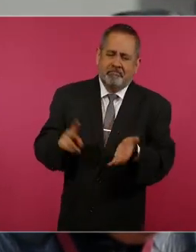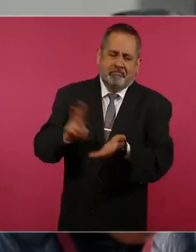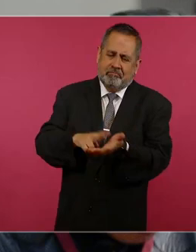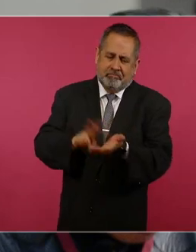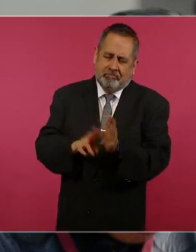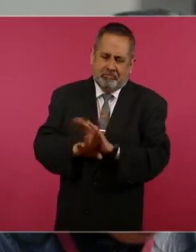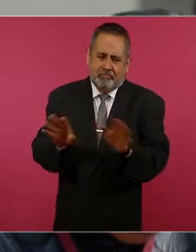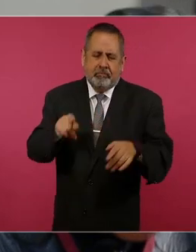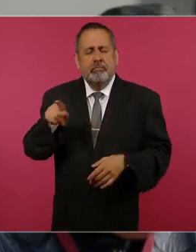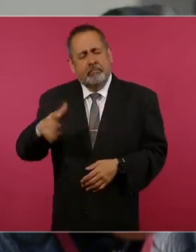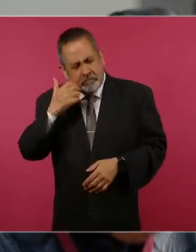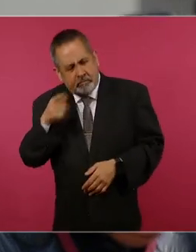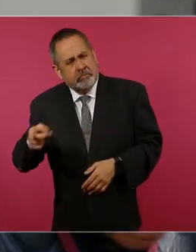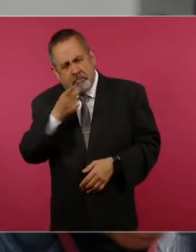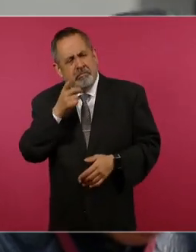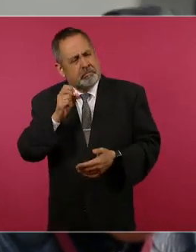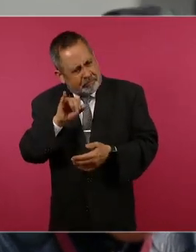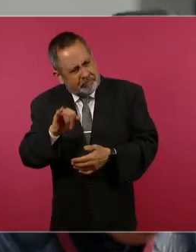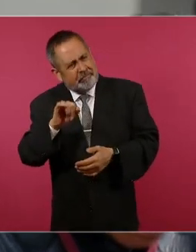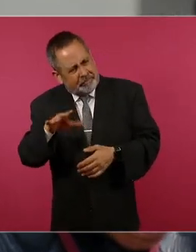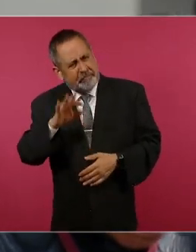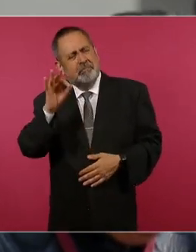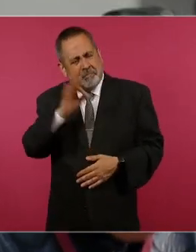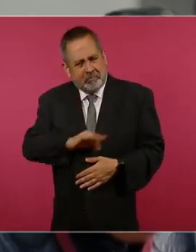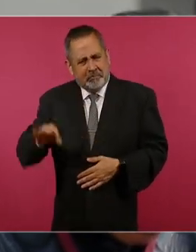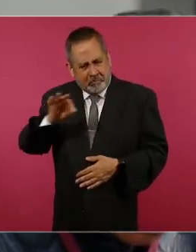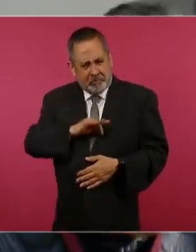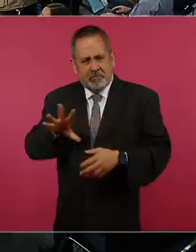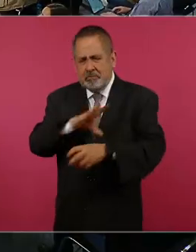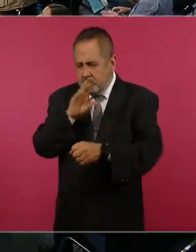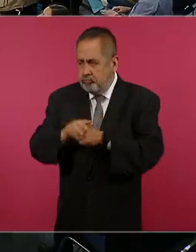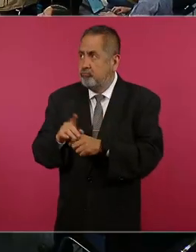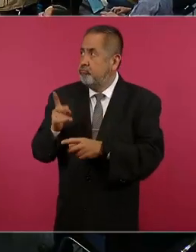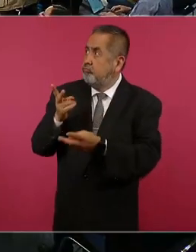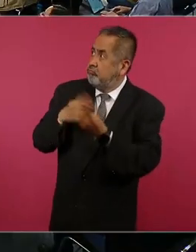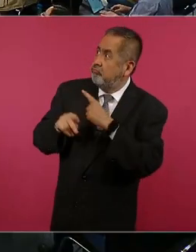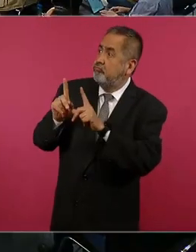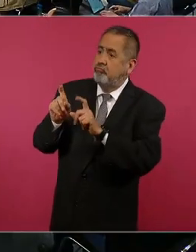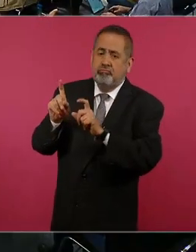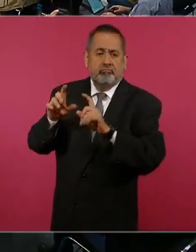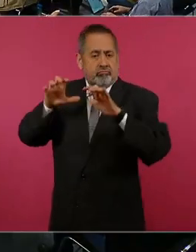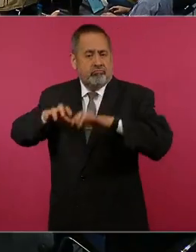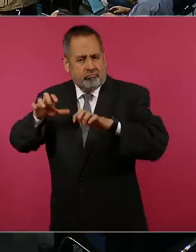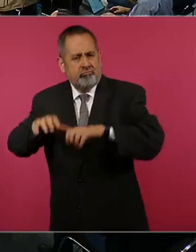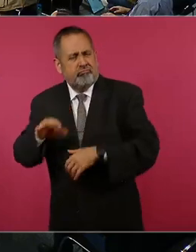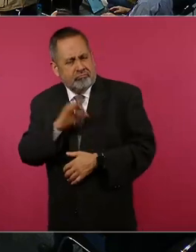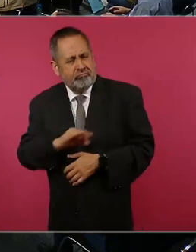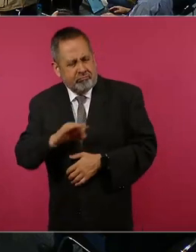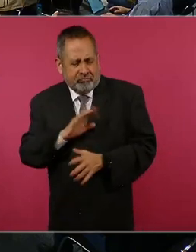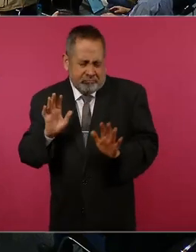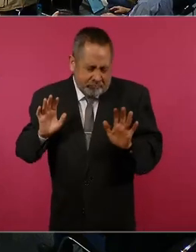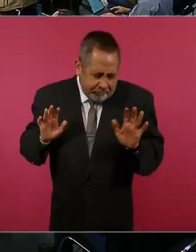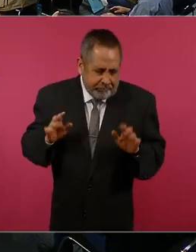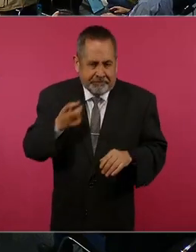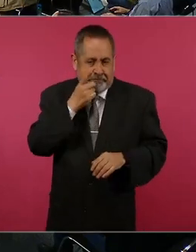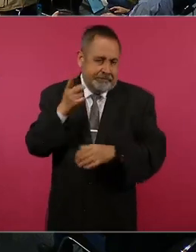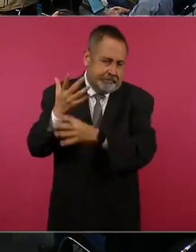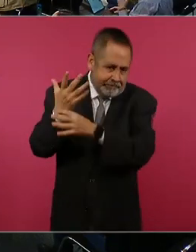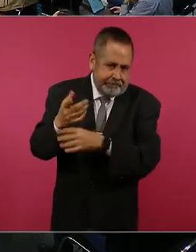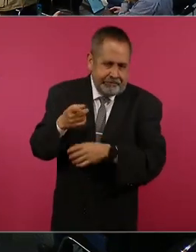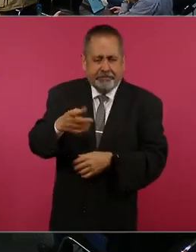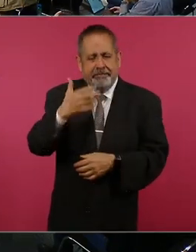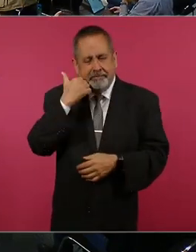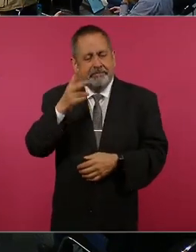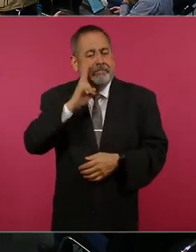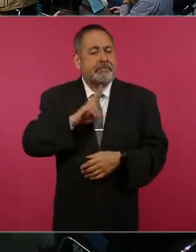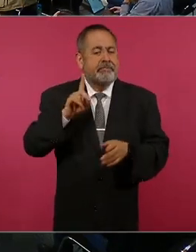la pena, pero ellos aseguran que con este método han logrado hacer llover, eso es lo que ellos aseguran. Y quisieran